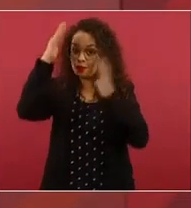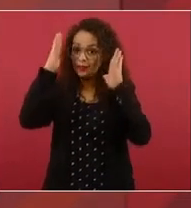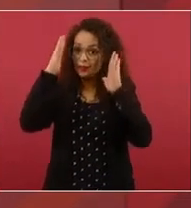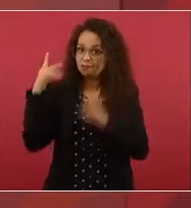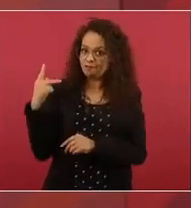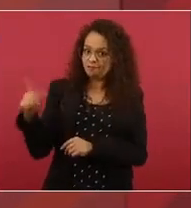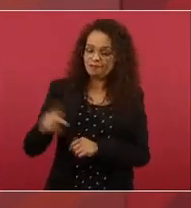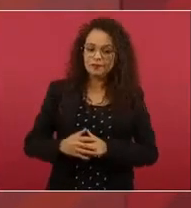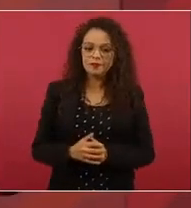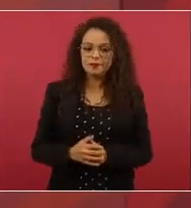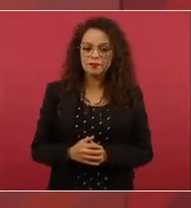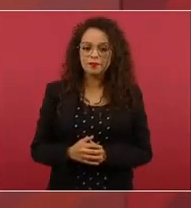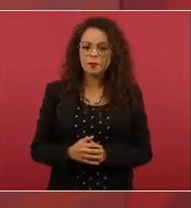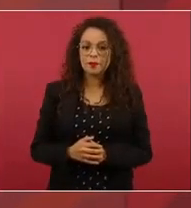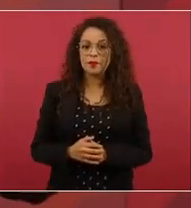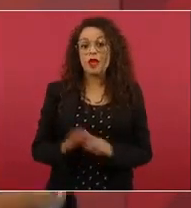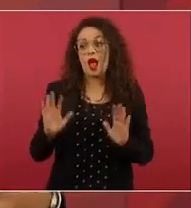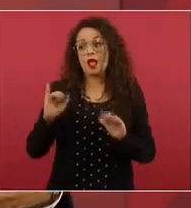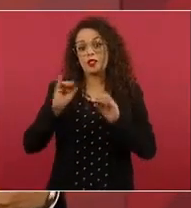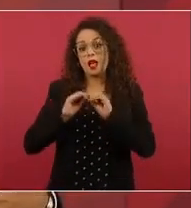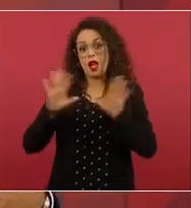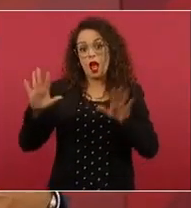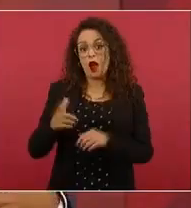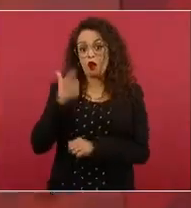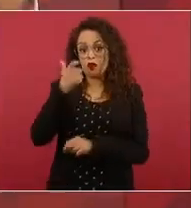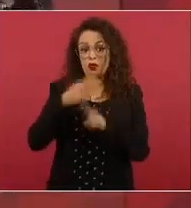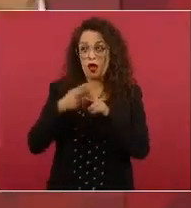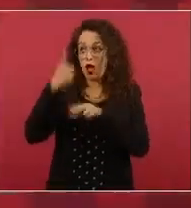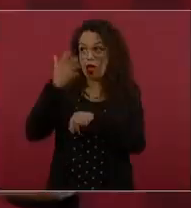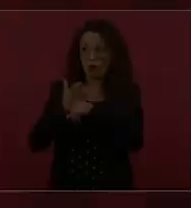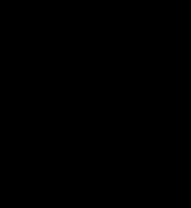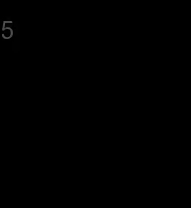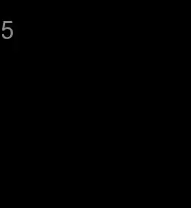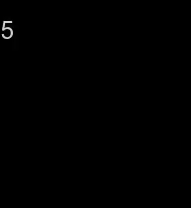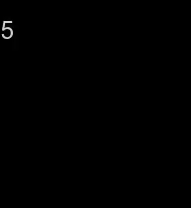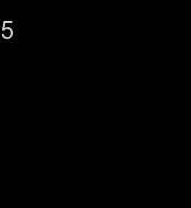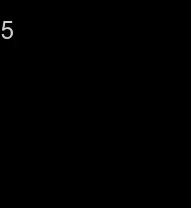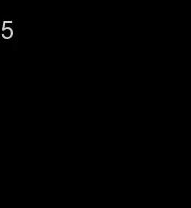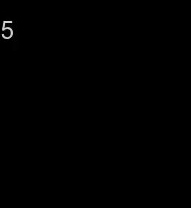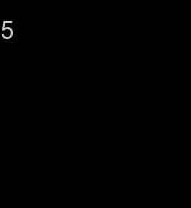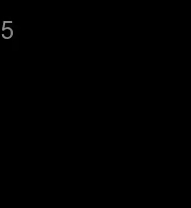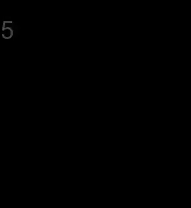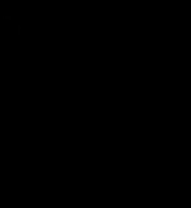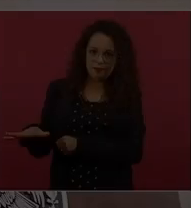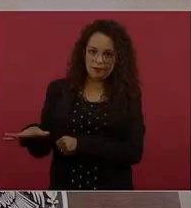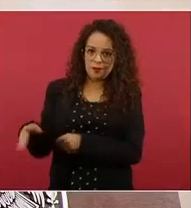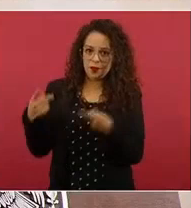y desde luego recibiendo dinero hasta de Estados Unidos, del gobierno de Estados Unidos,